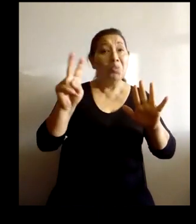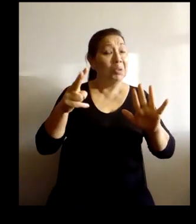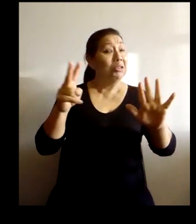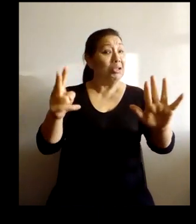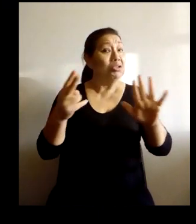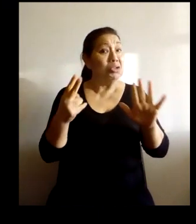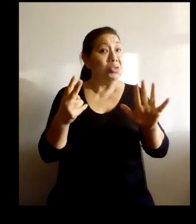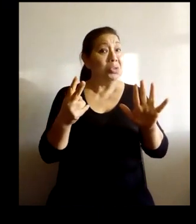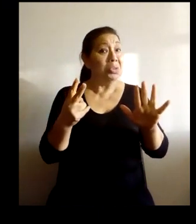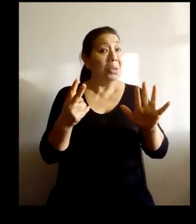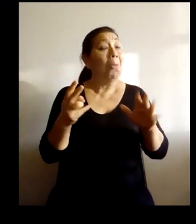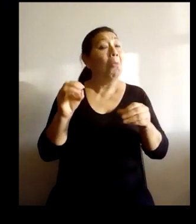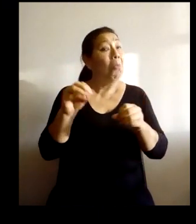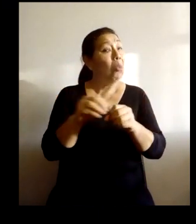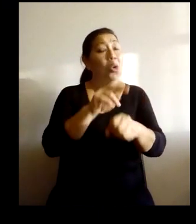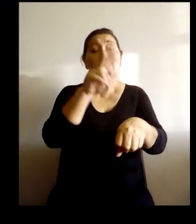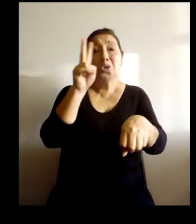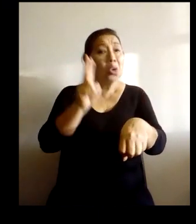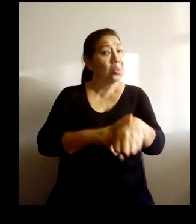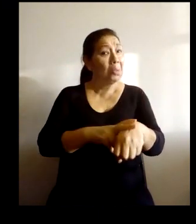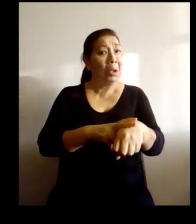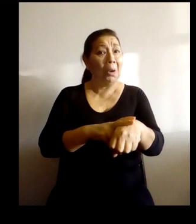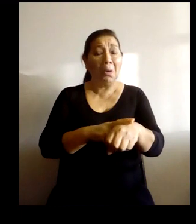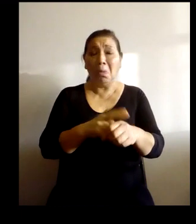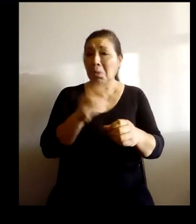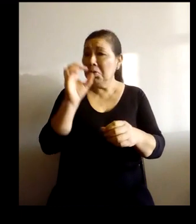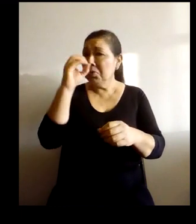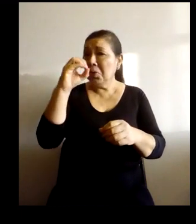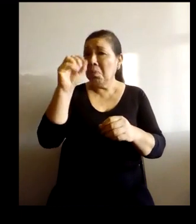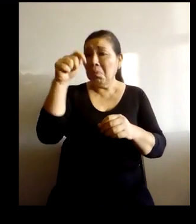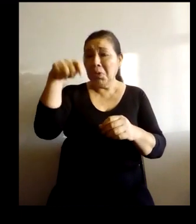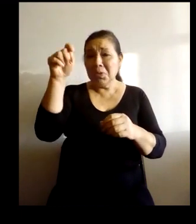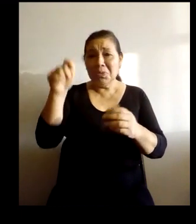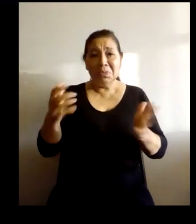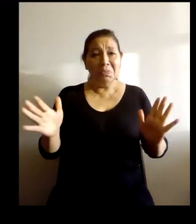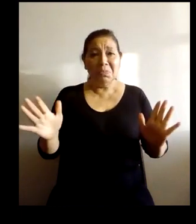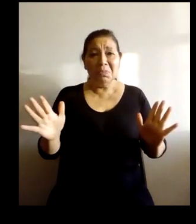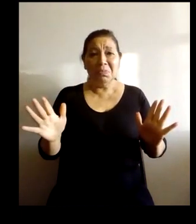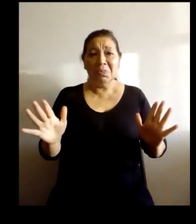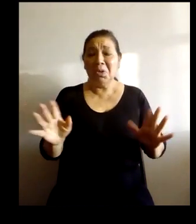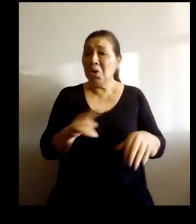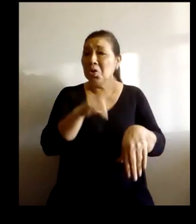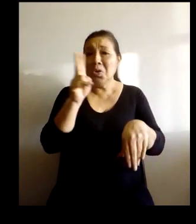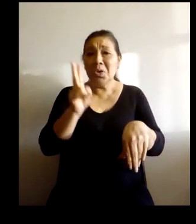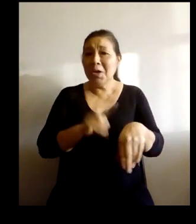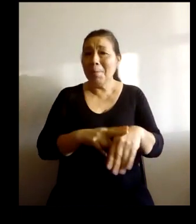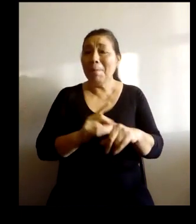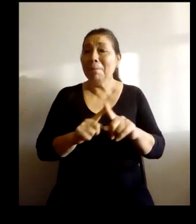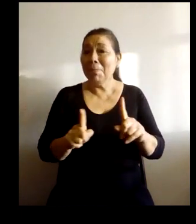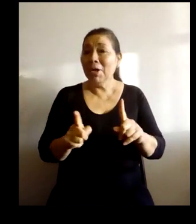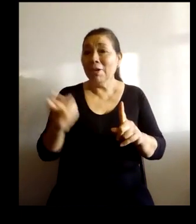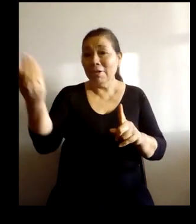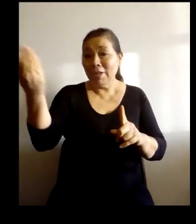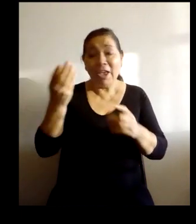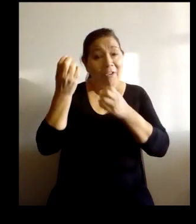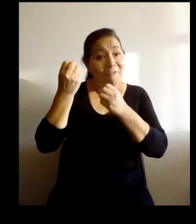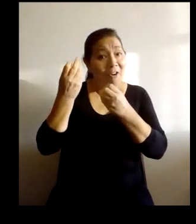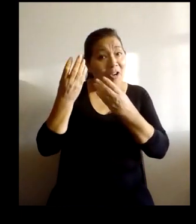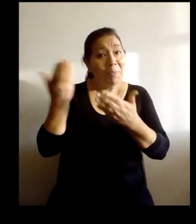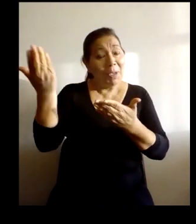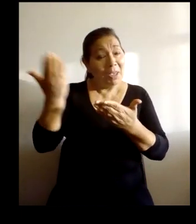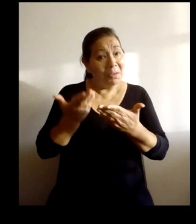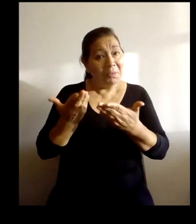2017, también una capacidad normal sin neumoconiosis 0%. Es decir, sin neumoconiosis normal. Eso nos dicen los